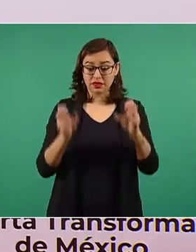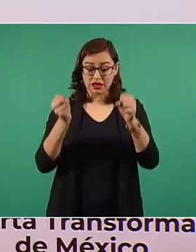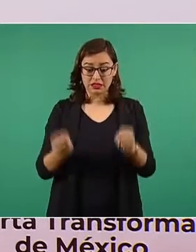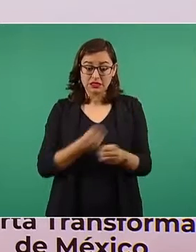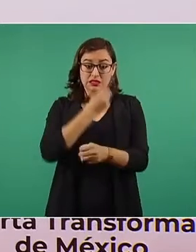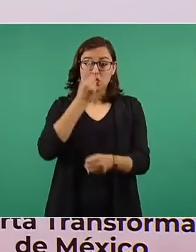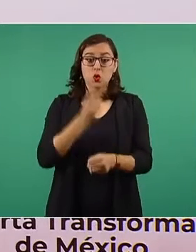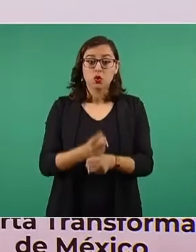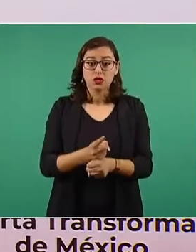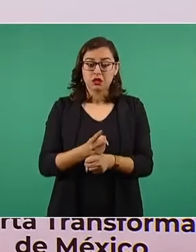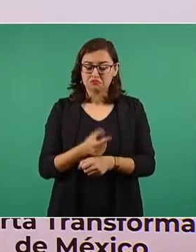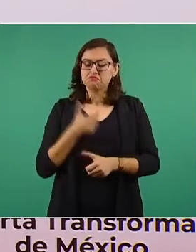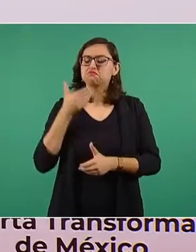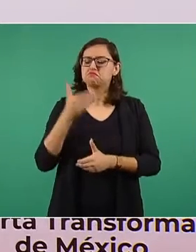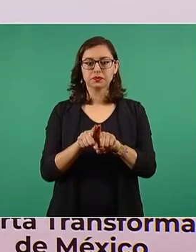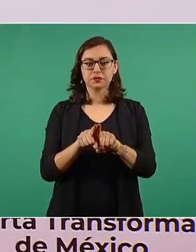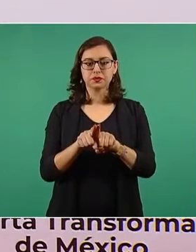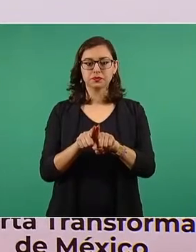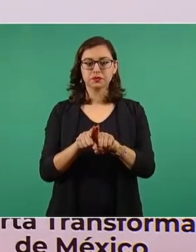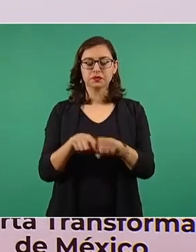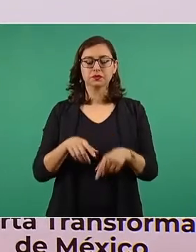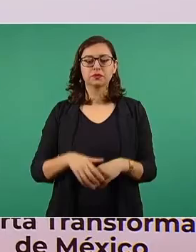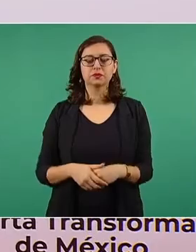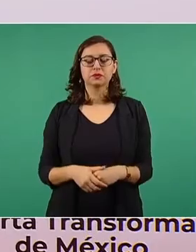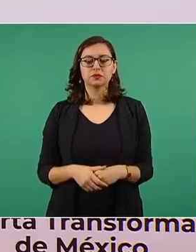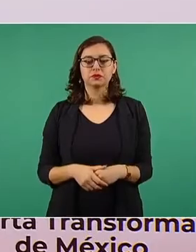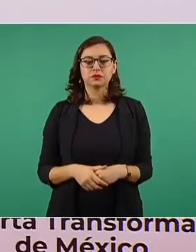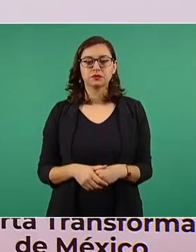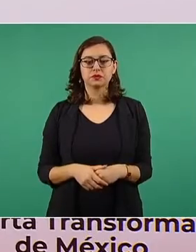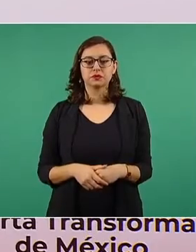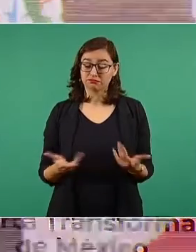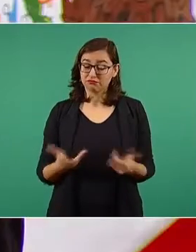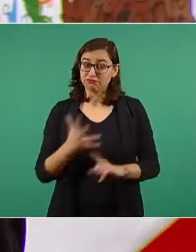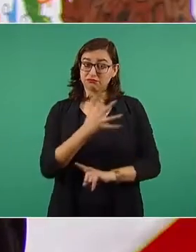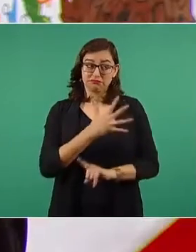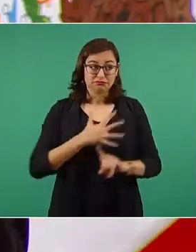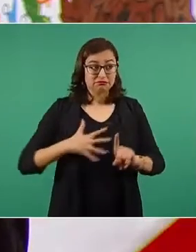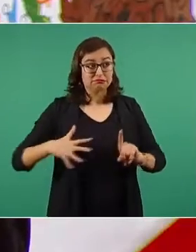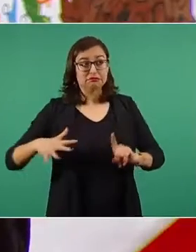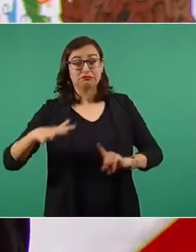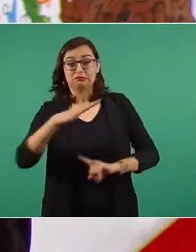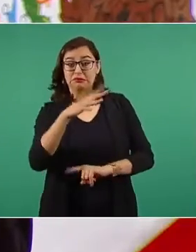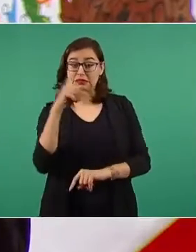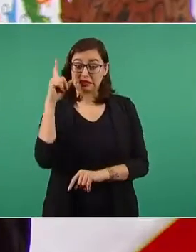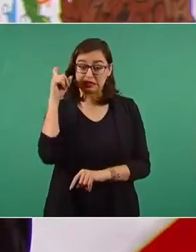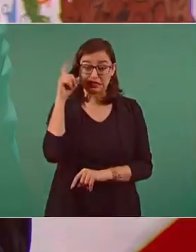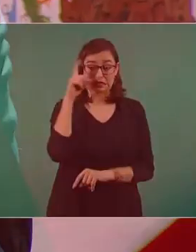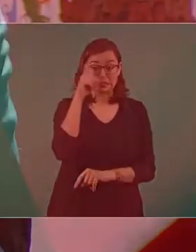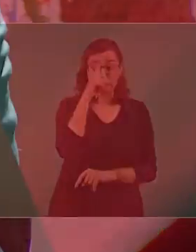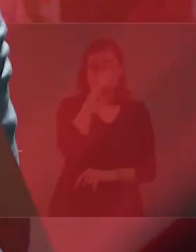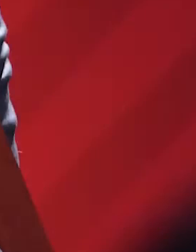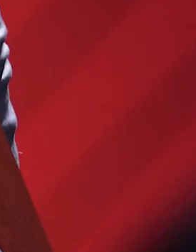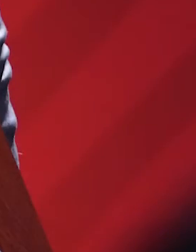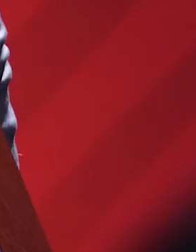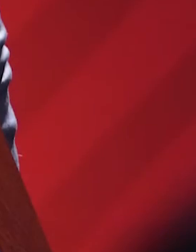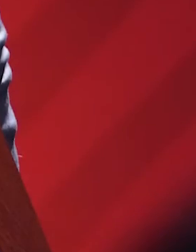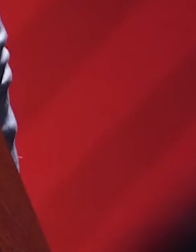también hemos avanzado aún con la complejidad del problema que heredamos